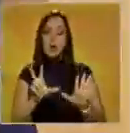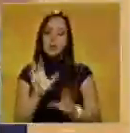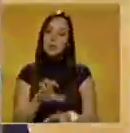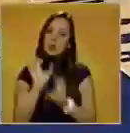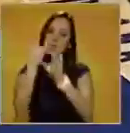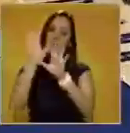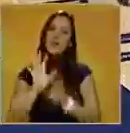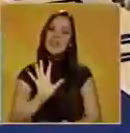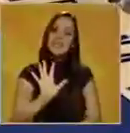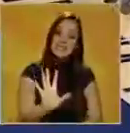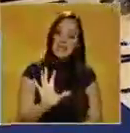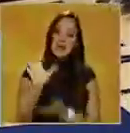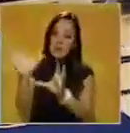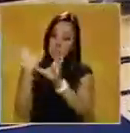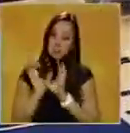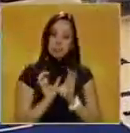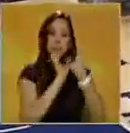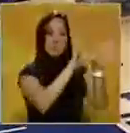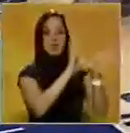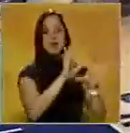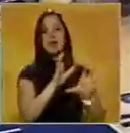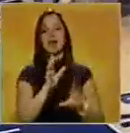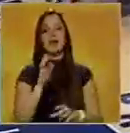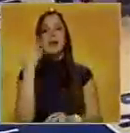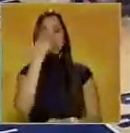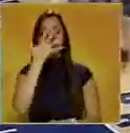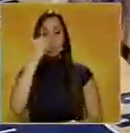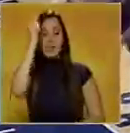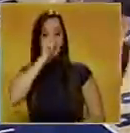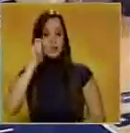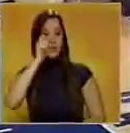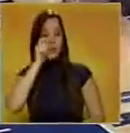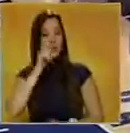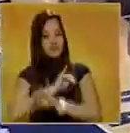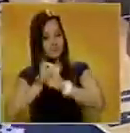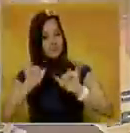5 asistencias. En deportes, Tony Cittadino, Noticiero Univisión.